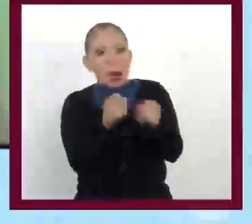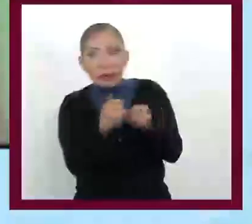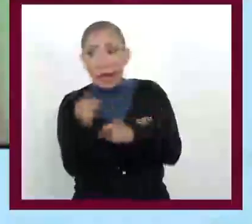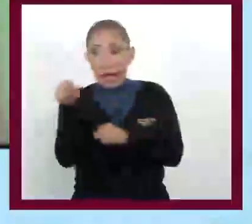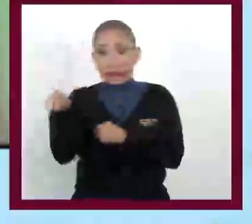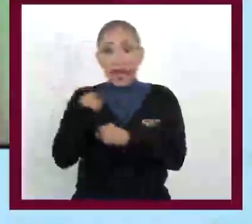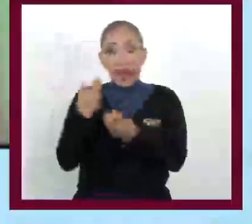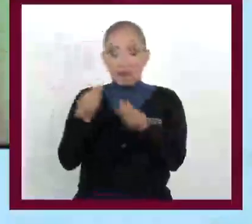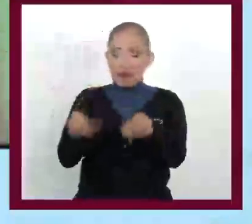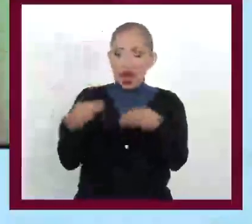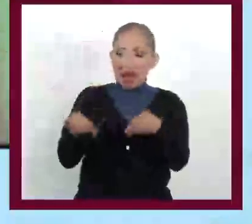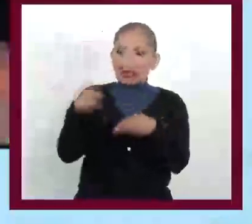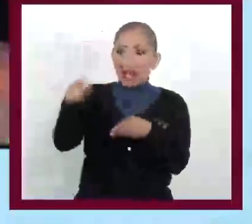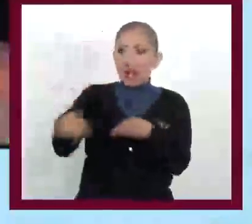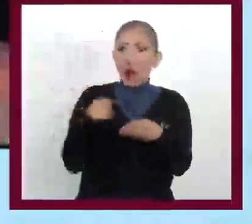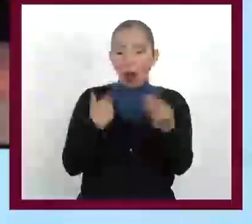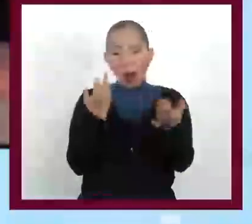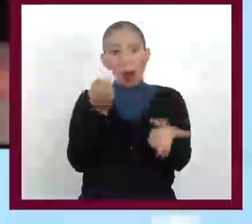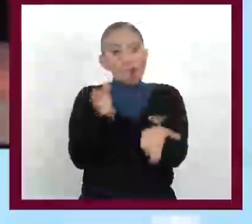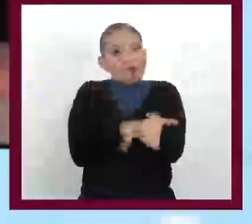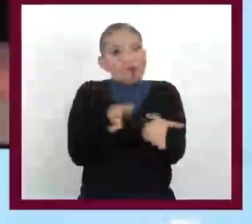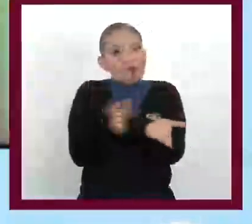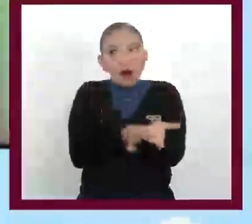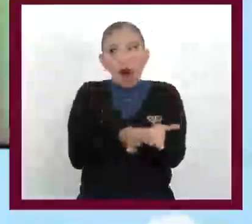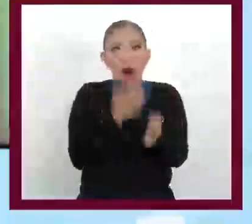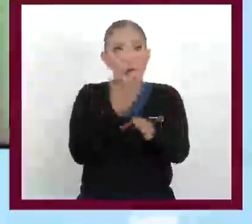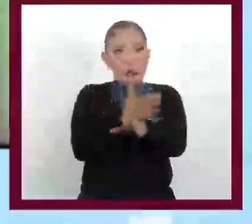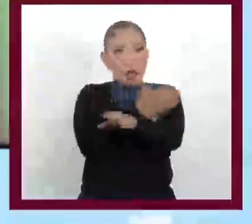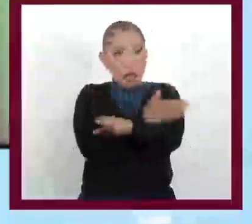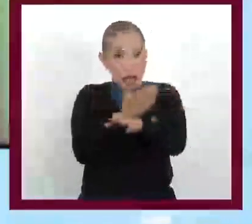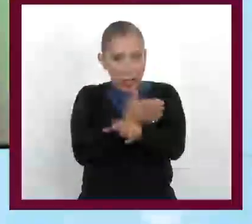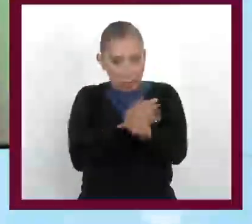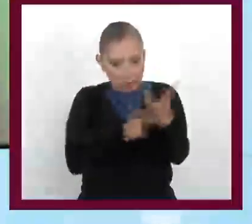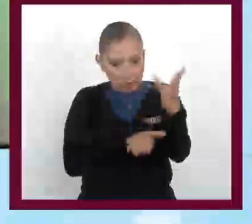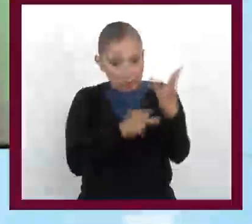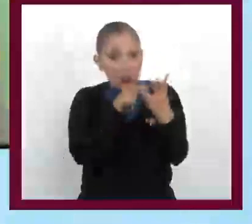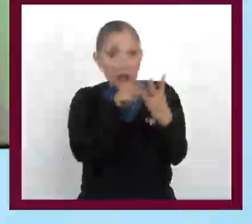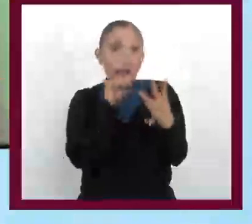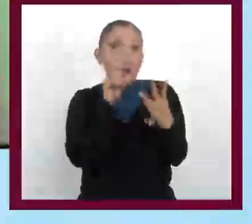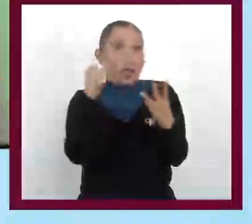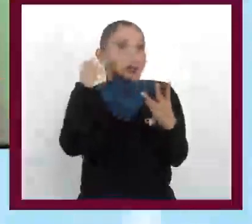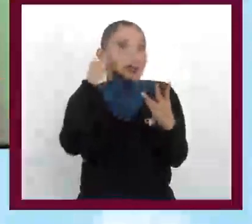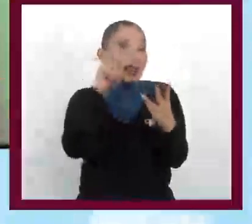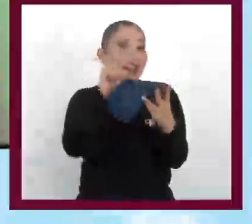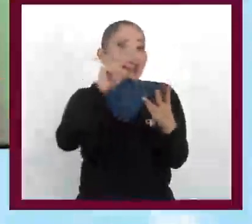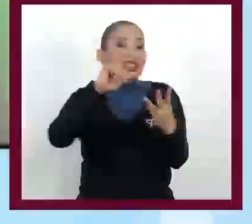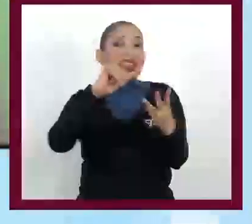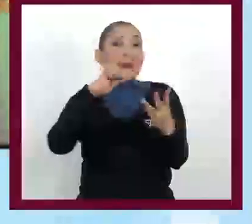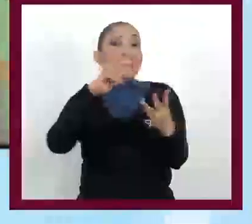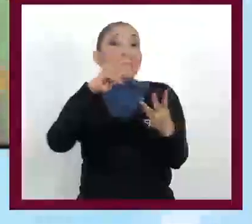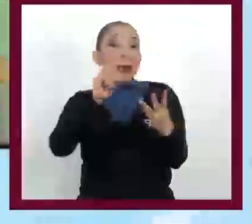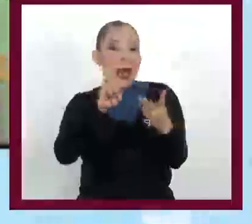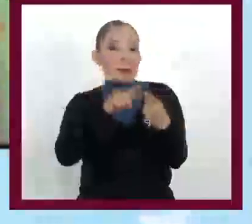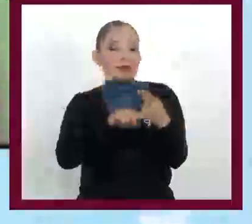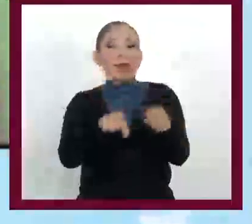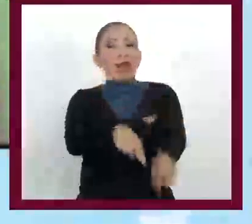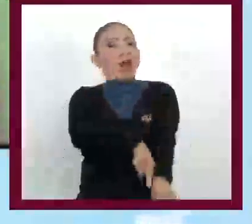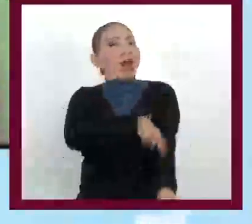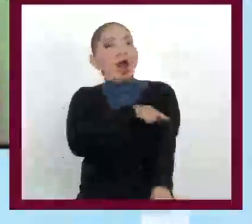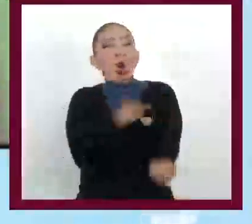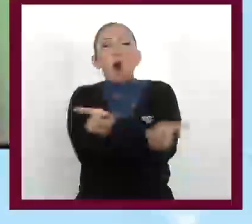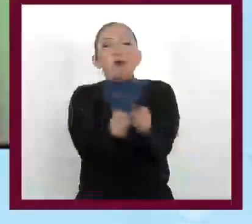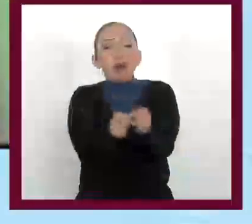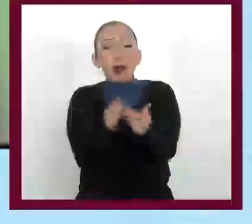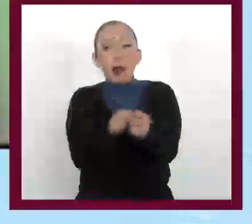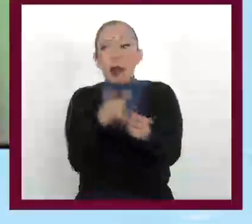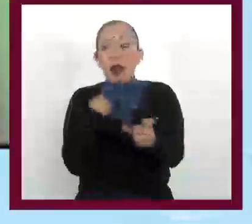caso, esto es de plástico, esto es de metal, esto es de madera. Eso tiene que ver con el timbre. La duración tiene que ver